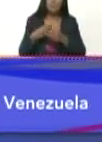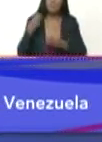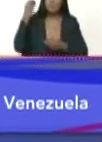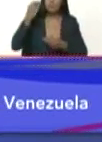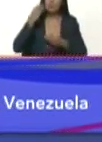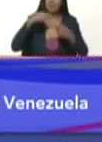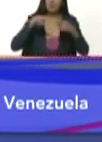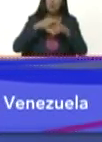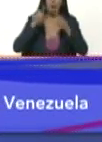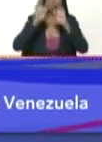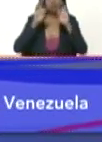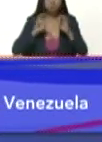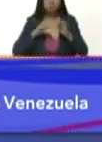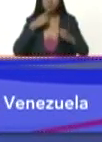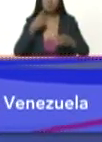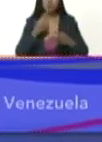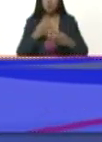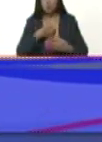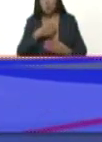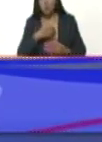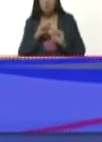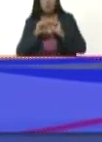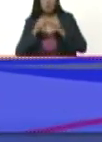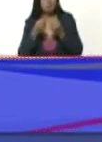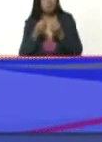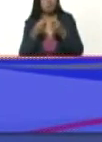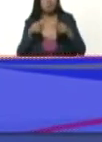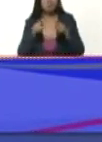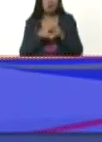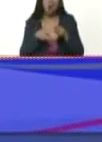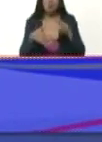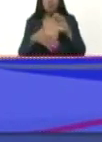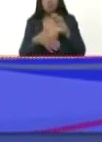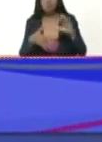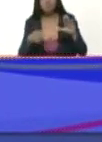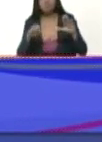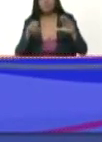consideraban que no se podía romper con la corona española